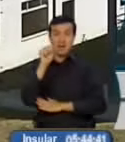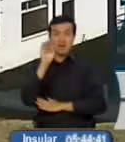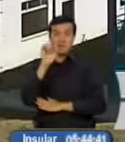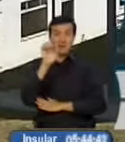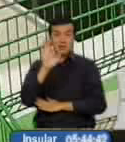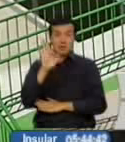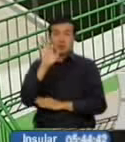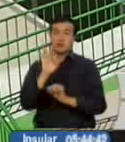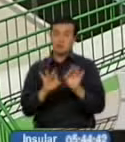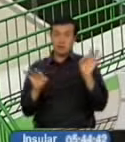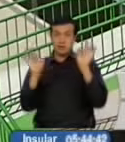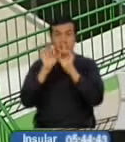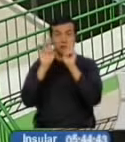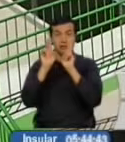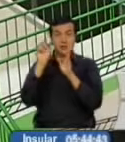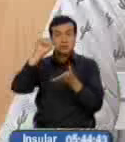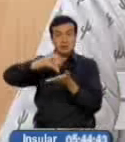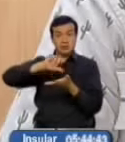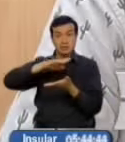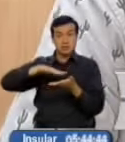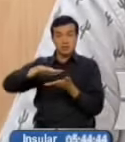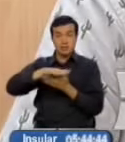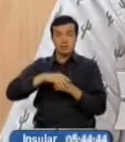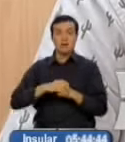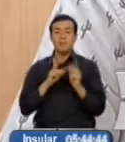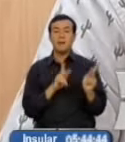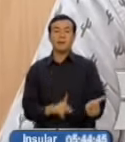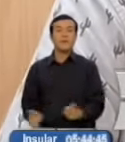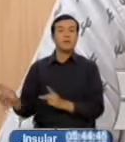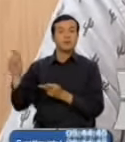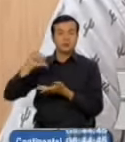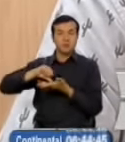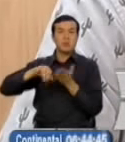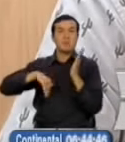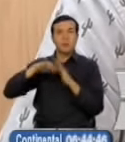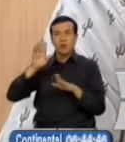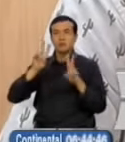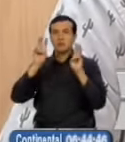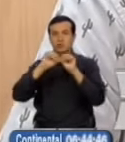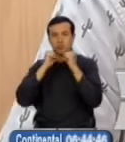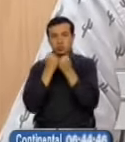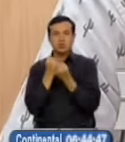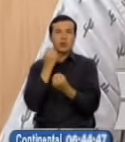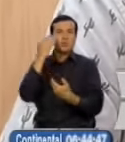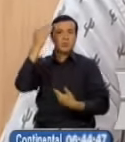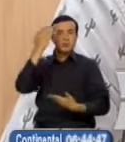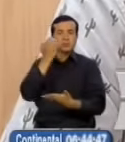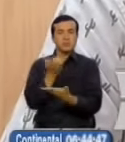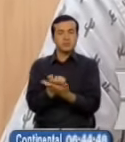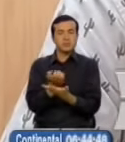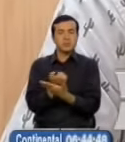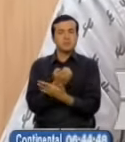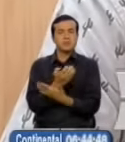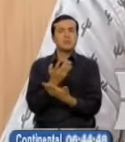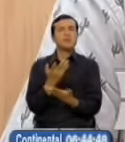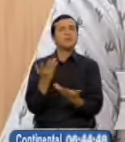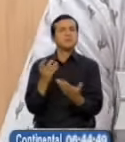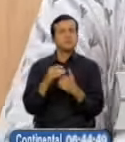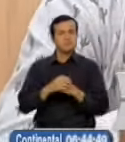Hábitat 3 sobre urbanismo. Cuando hablamos de planificación urbana, sobre todo en términos sociales, políticos y económicos, es el